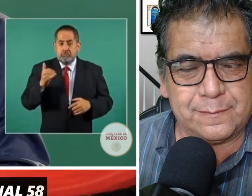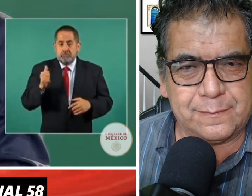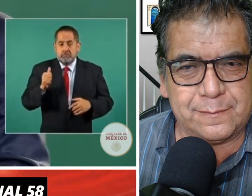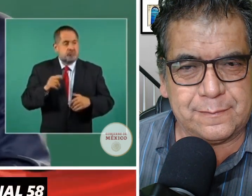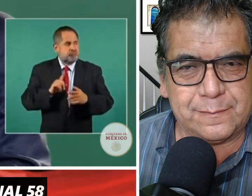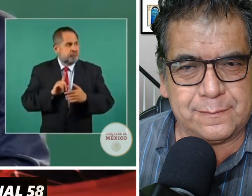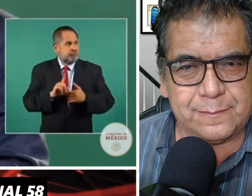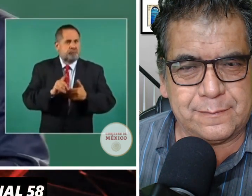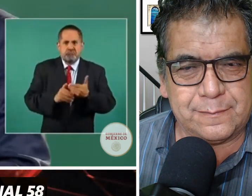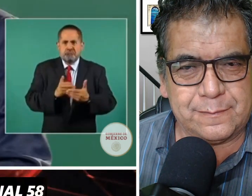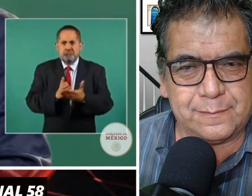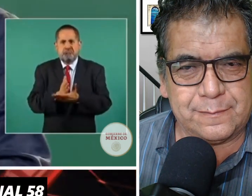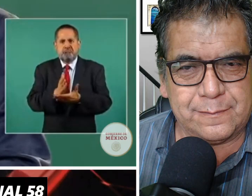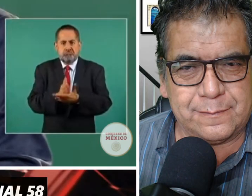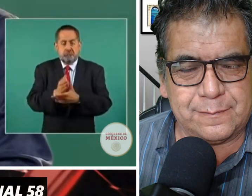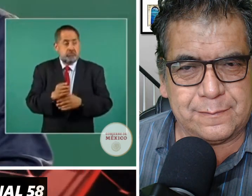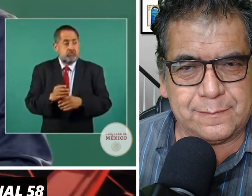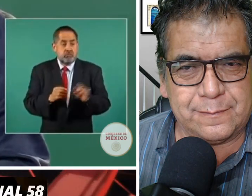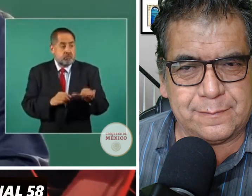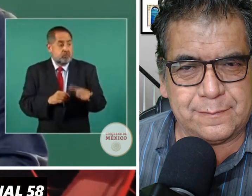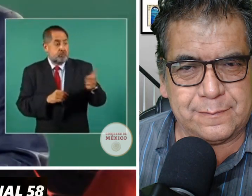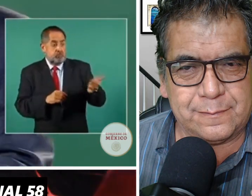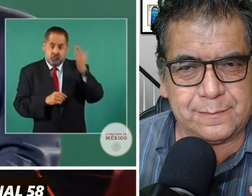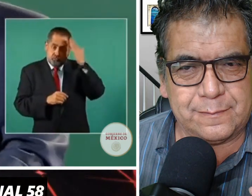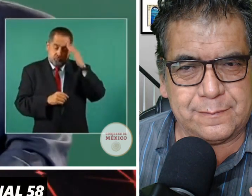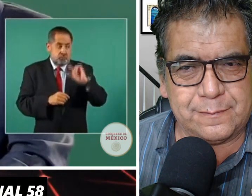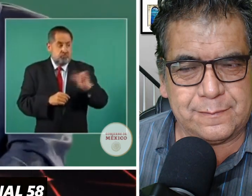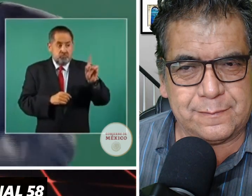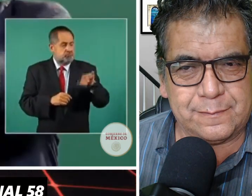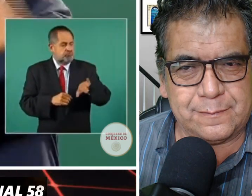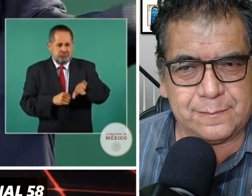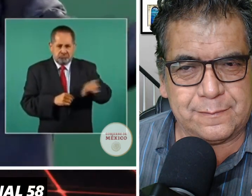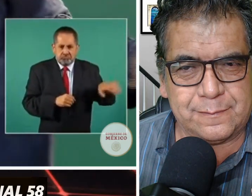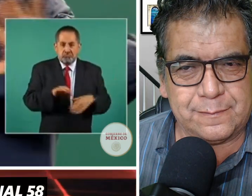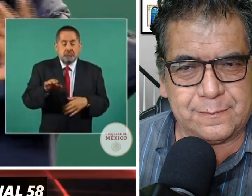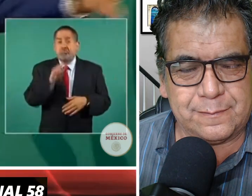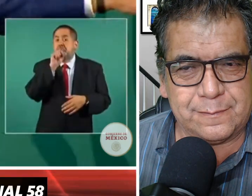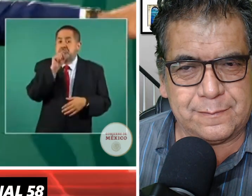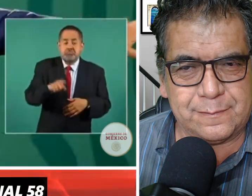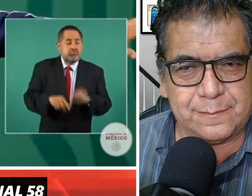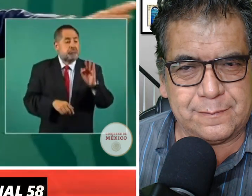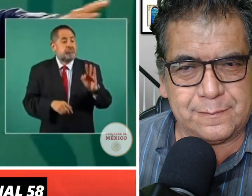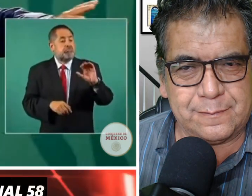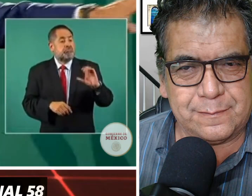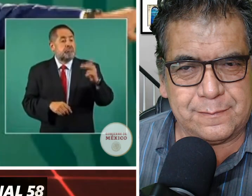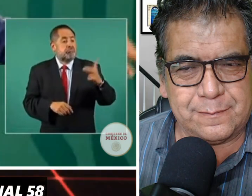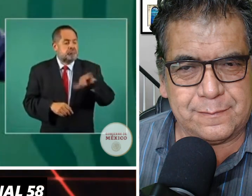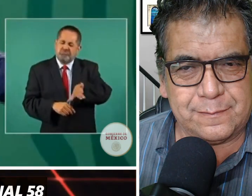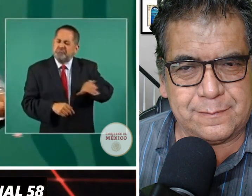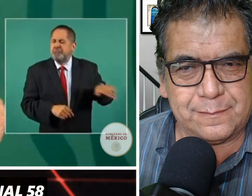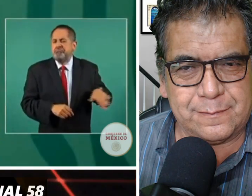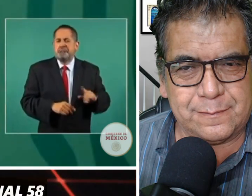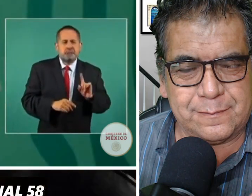a dirigentes importantes. Creo que hasta Calderón lo hizo a un